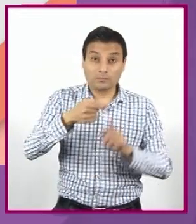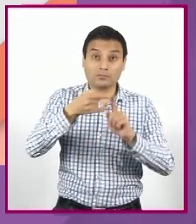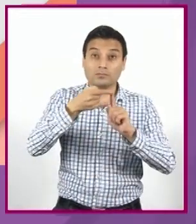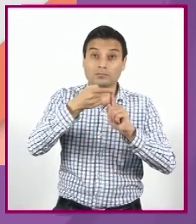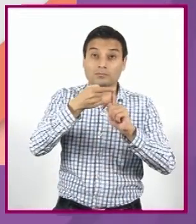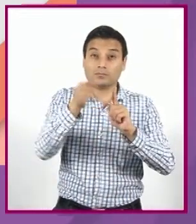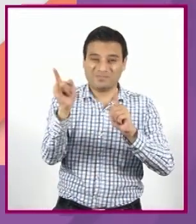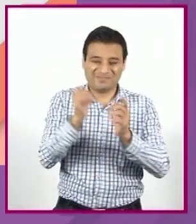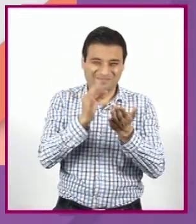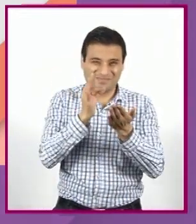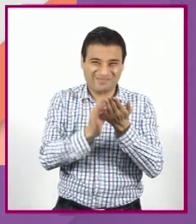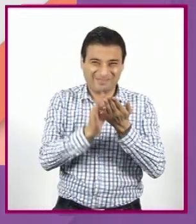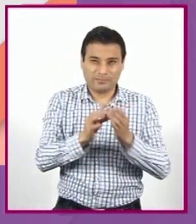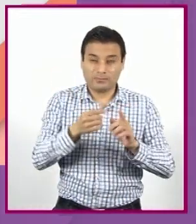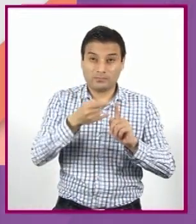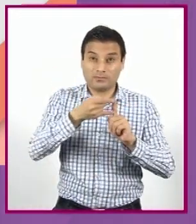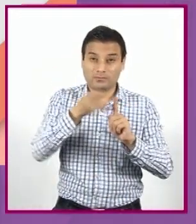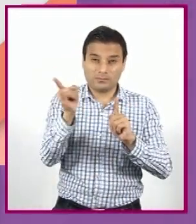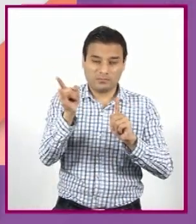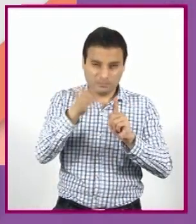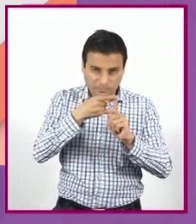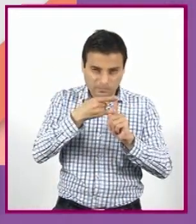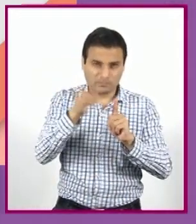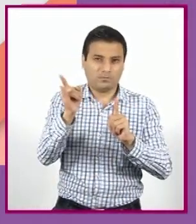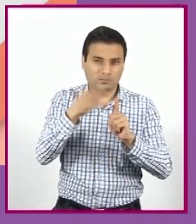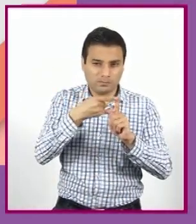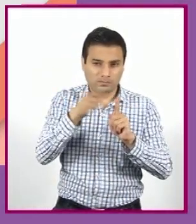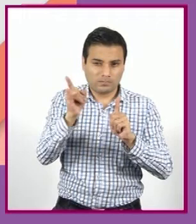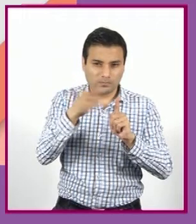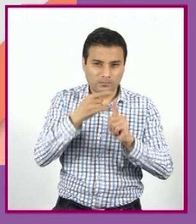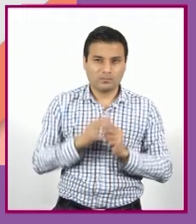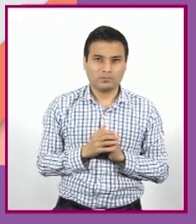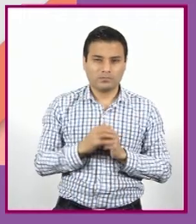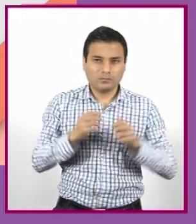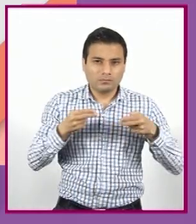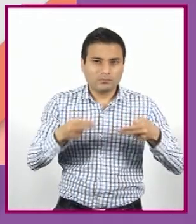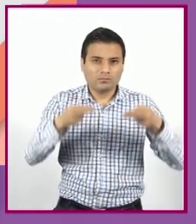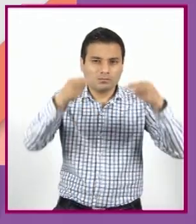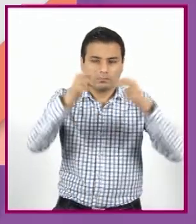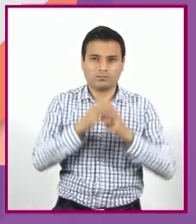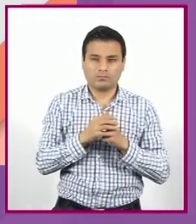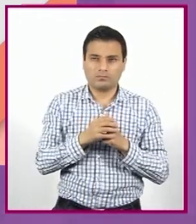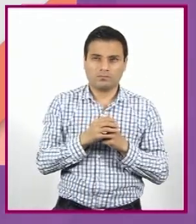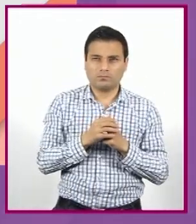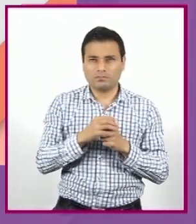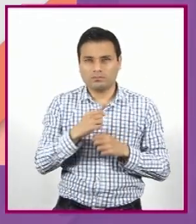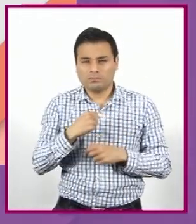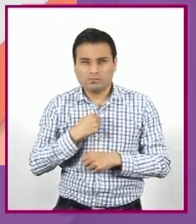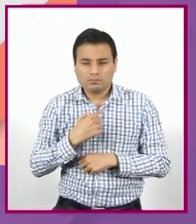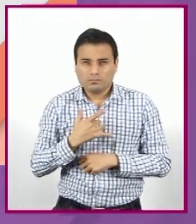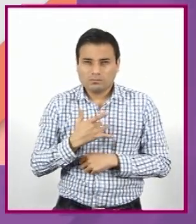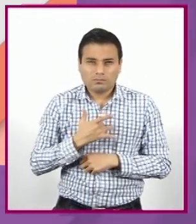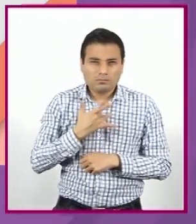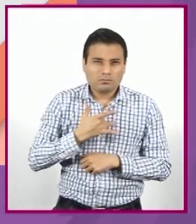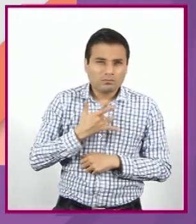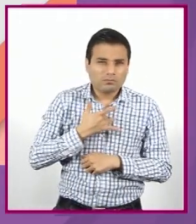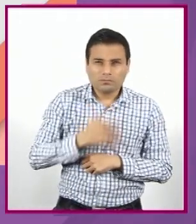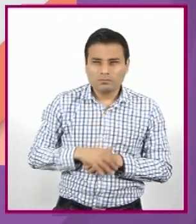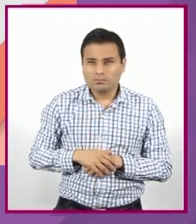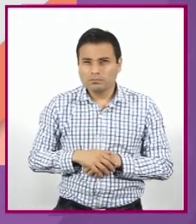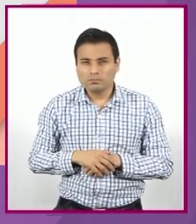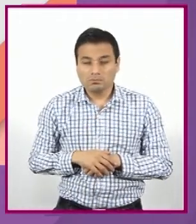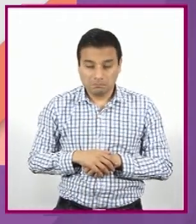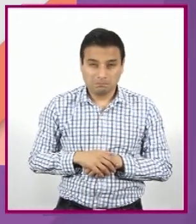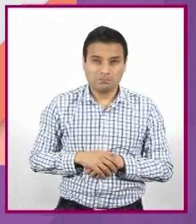se cerraron con estrépitos metálicos, escaleras que se internaban, así me pareció, en